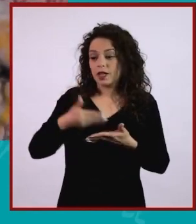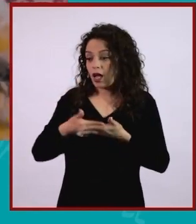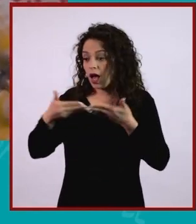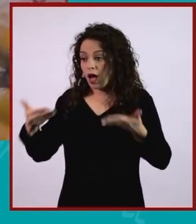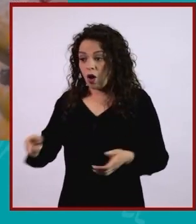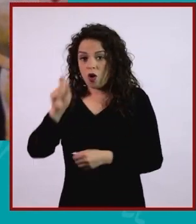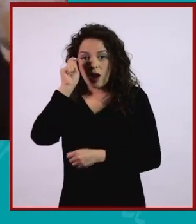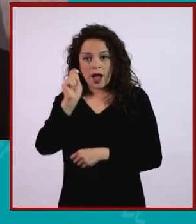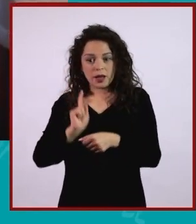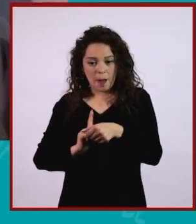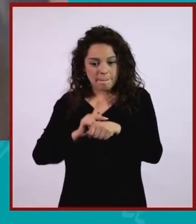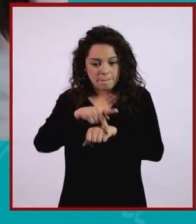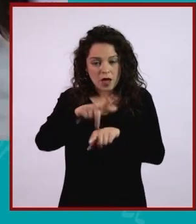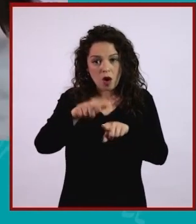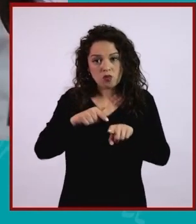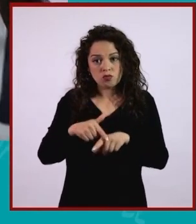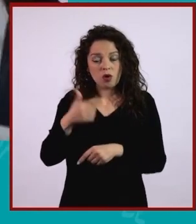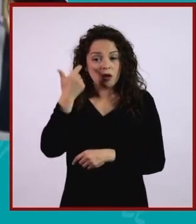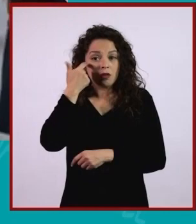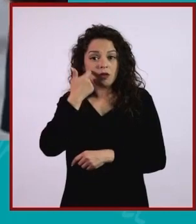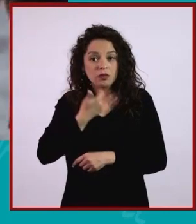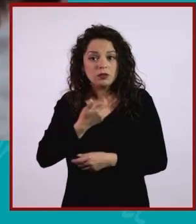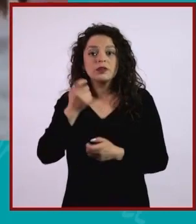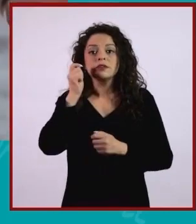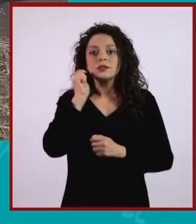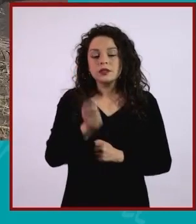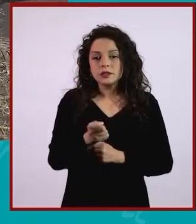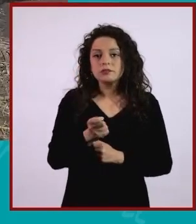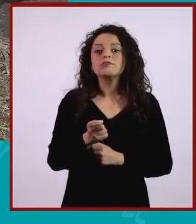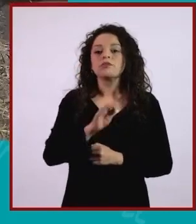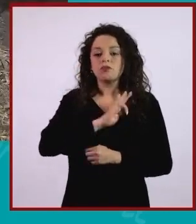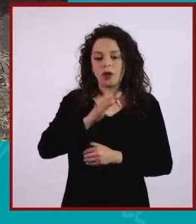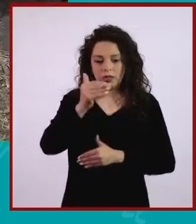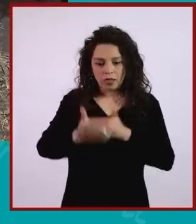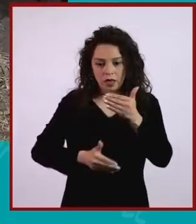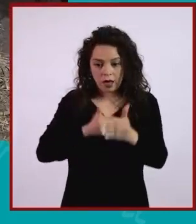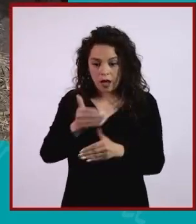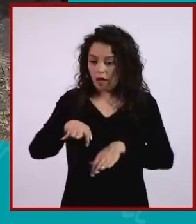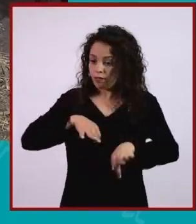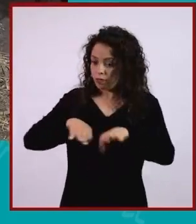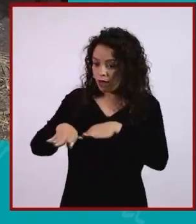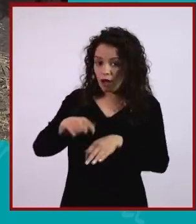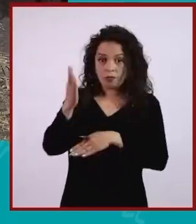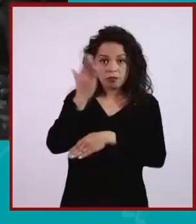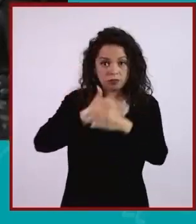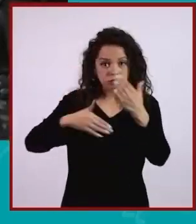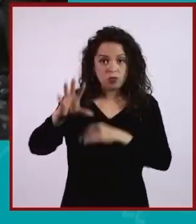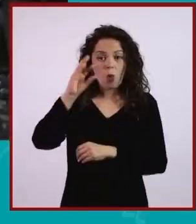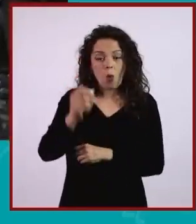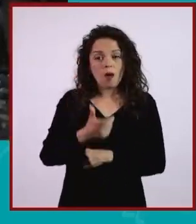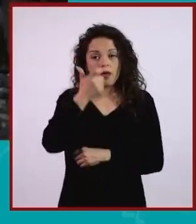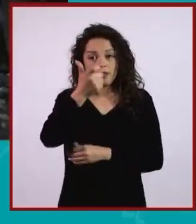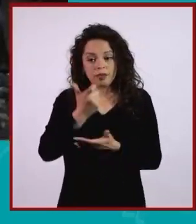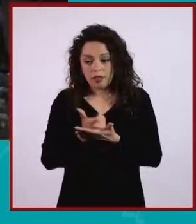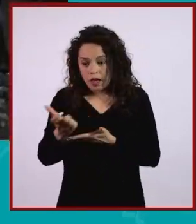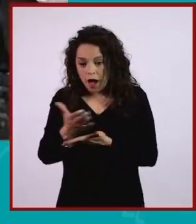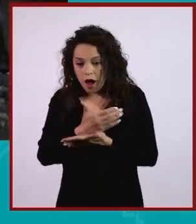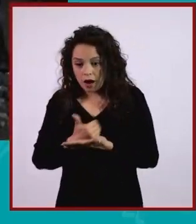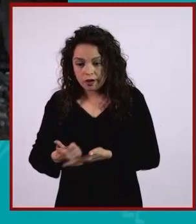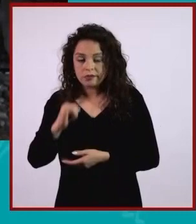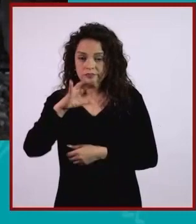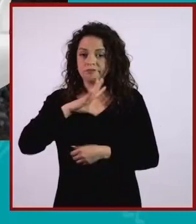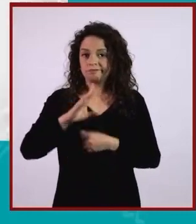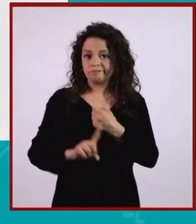ser un factor determinante para avanzar dentro del sistema educativo, progresar en el ámbito laboral o determinar los ingresos